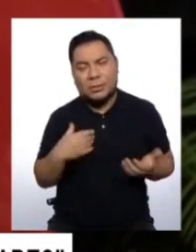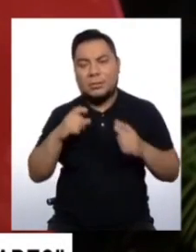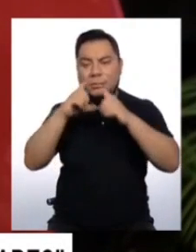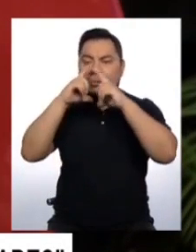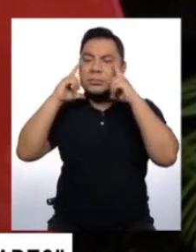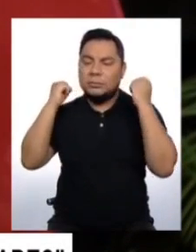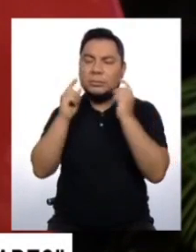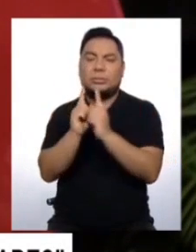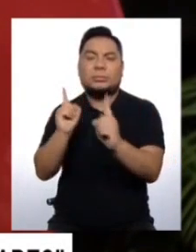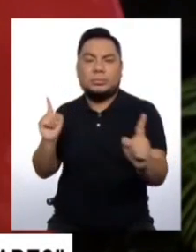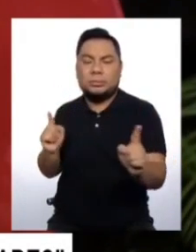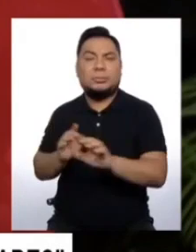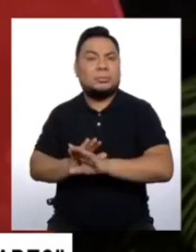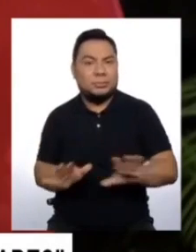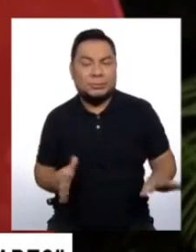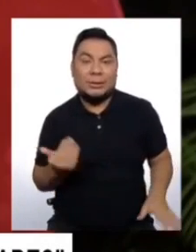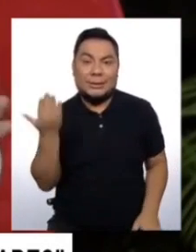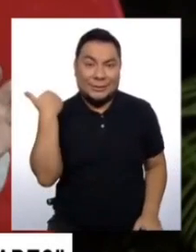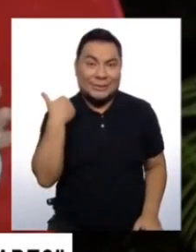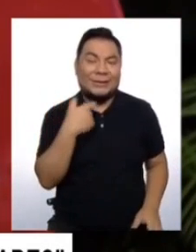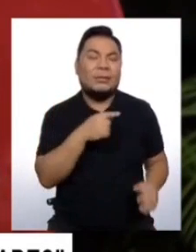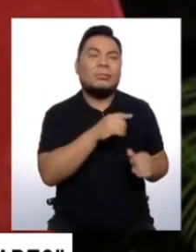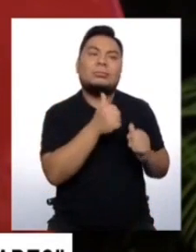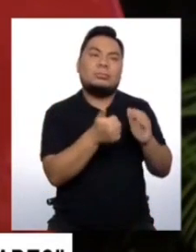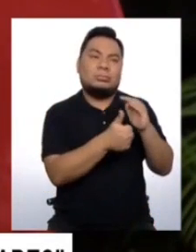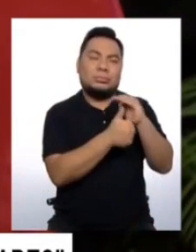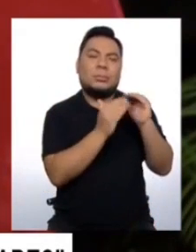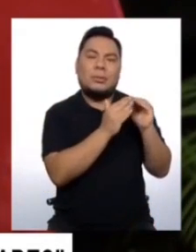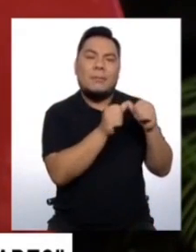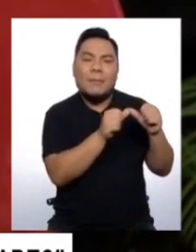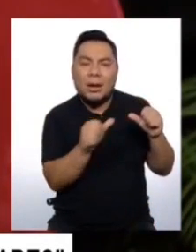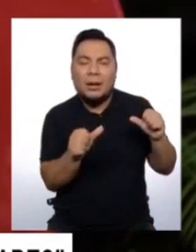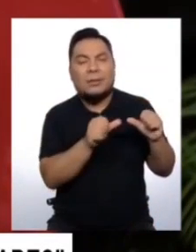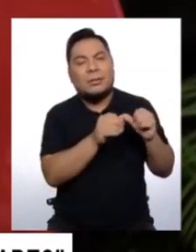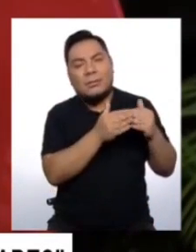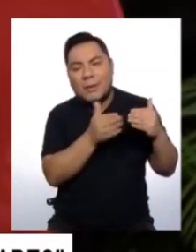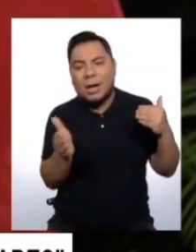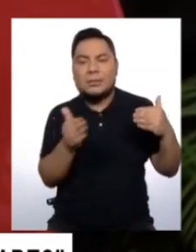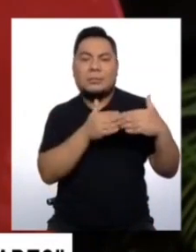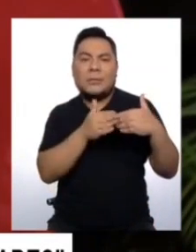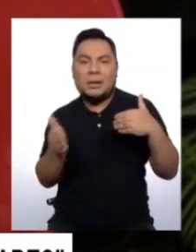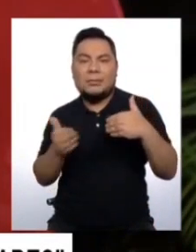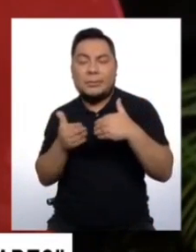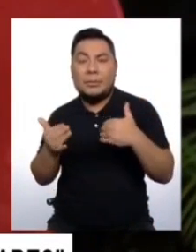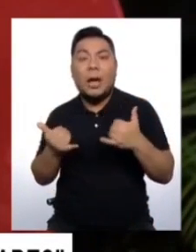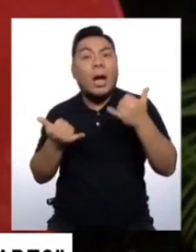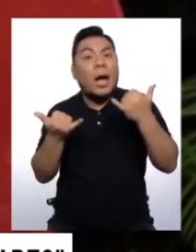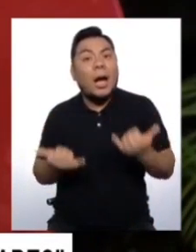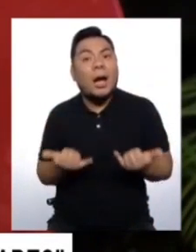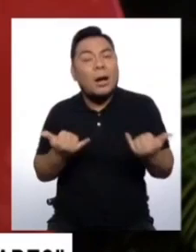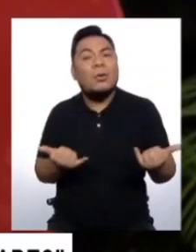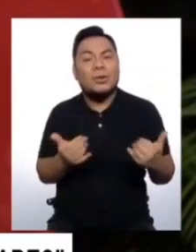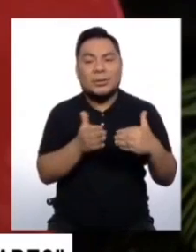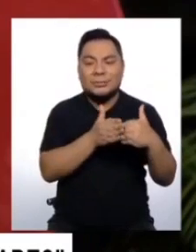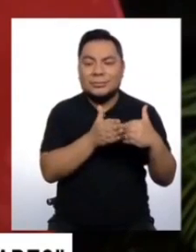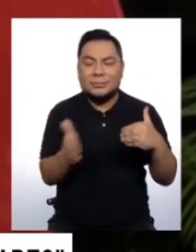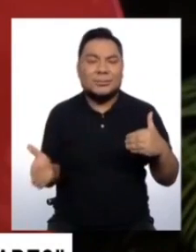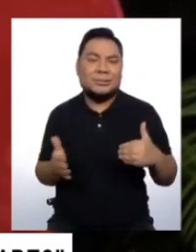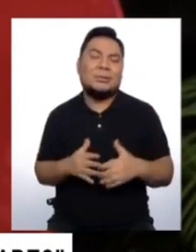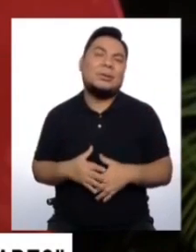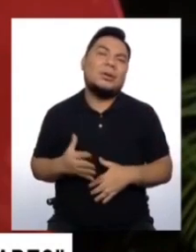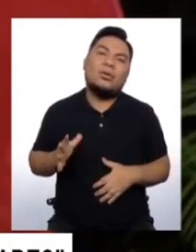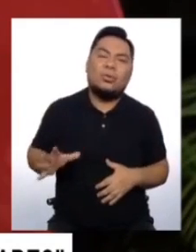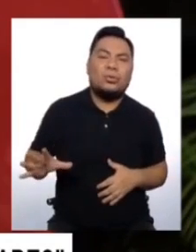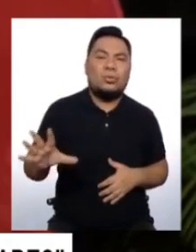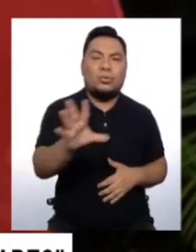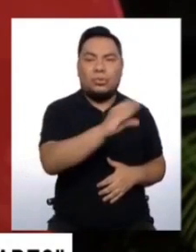mascarilla, distancia. Ahora estamos enfocando adicionalmente a ellos, que es de cumplimiento de